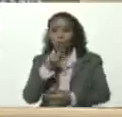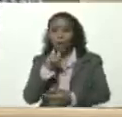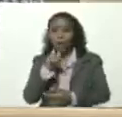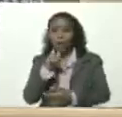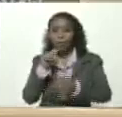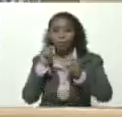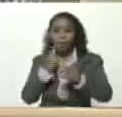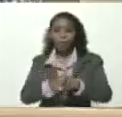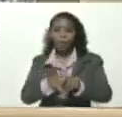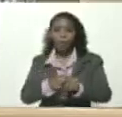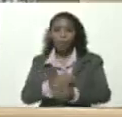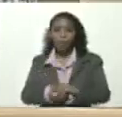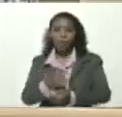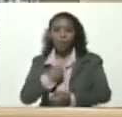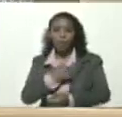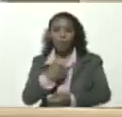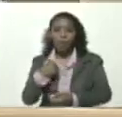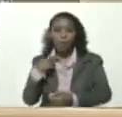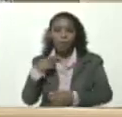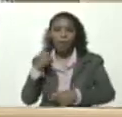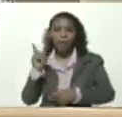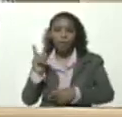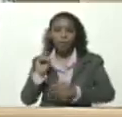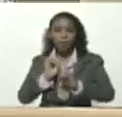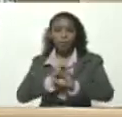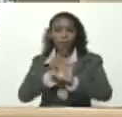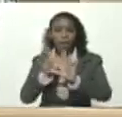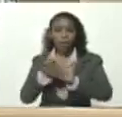efecto. Entonces quería esto aclararlo porque